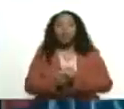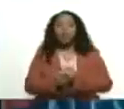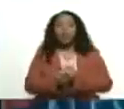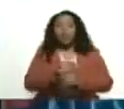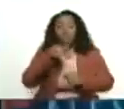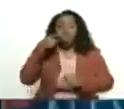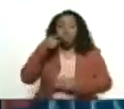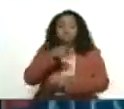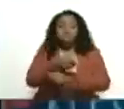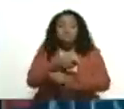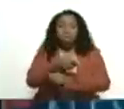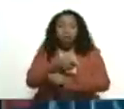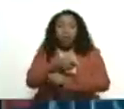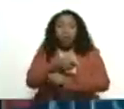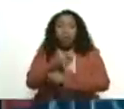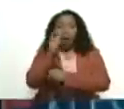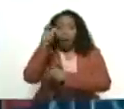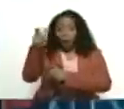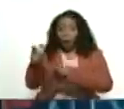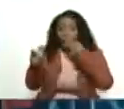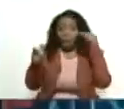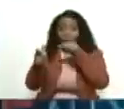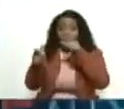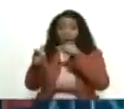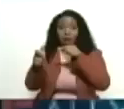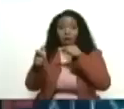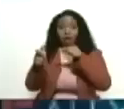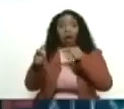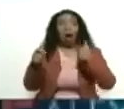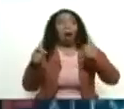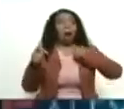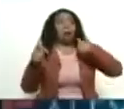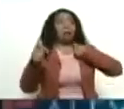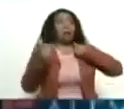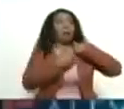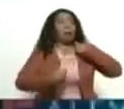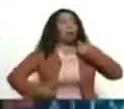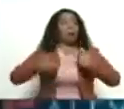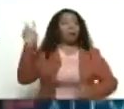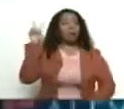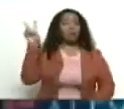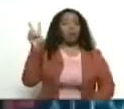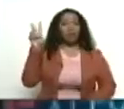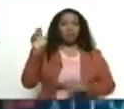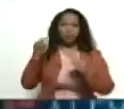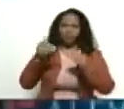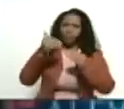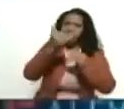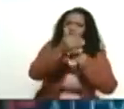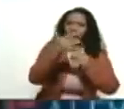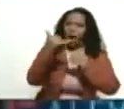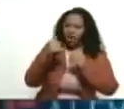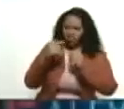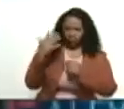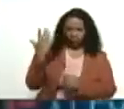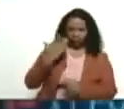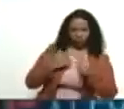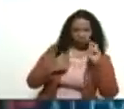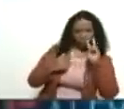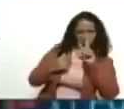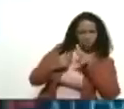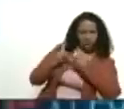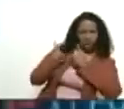obligaron al polvo de la orilla de la carretera a autoproclamarse como presidente, pero después había dudas en algunos